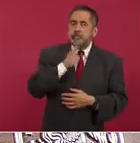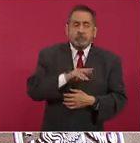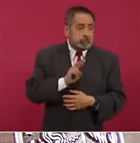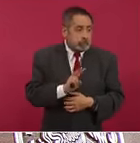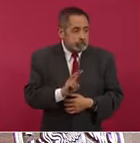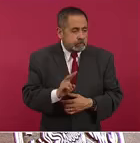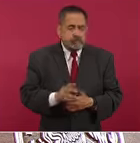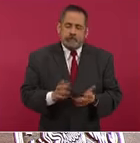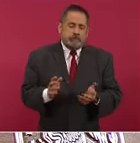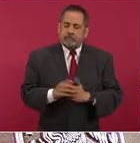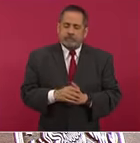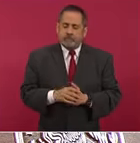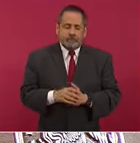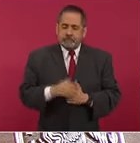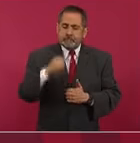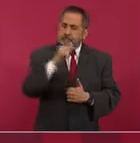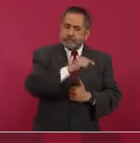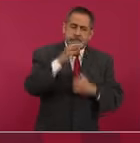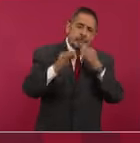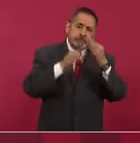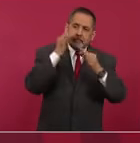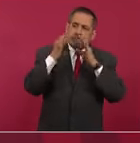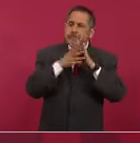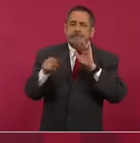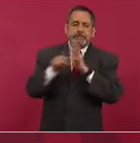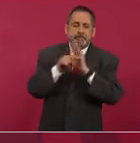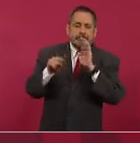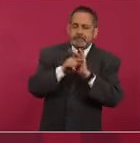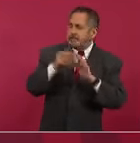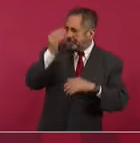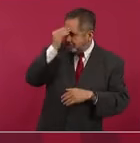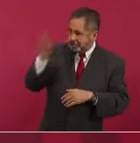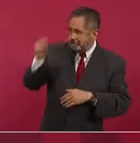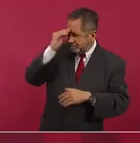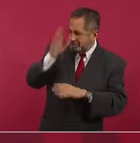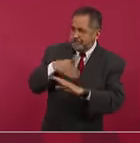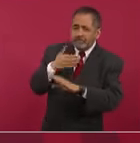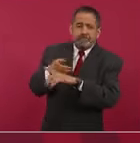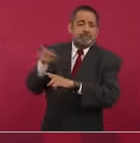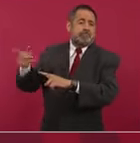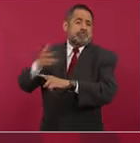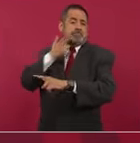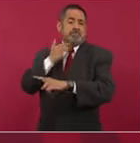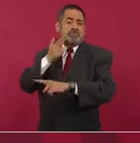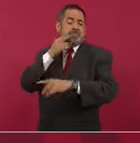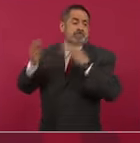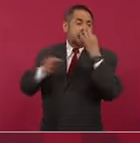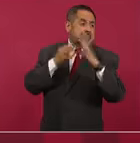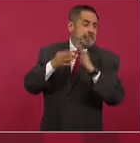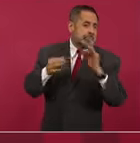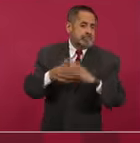por la campaña de desprestigio en contra nuestra,